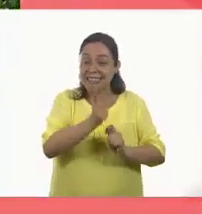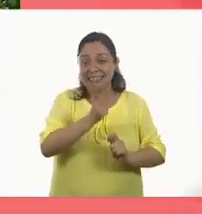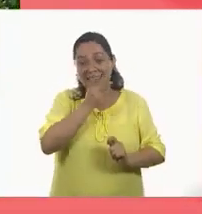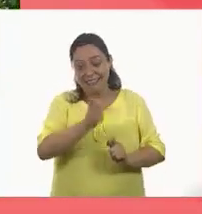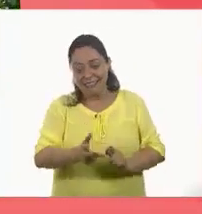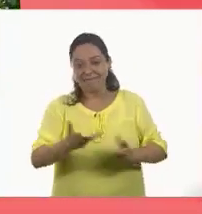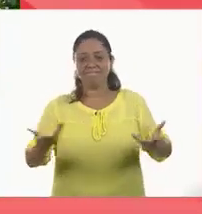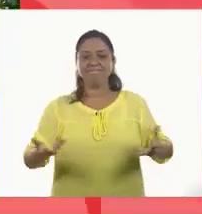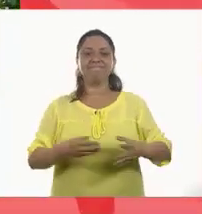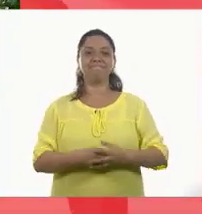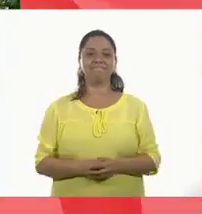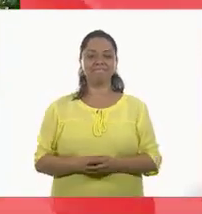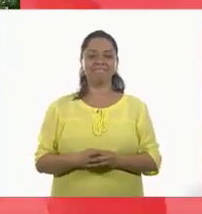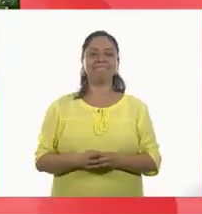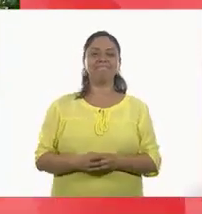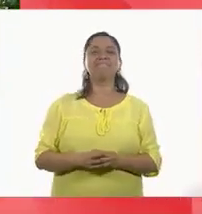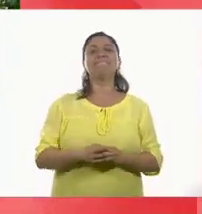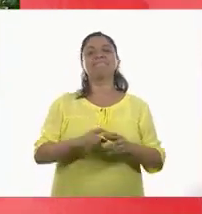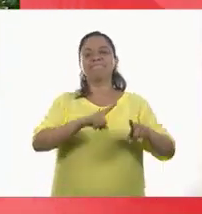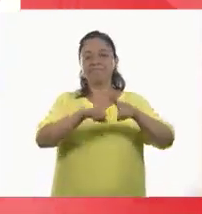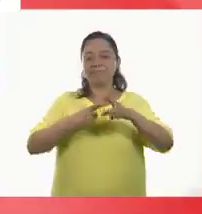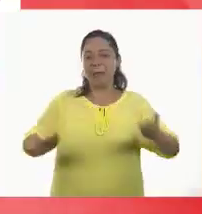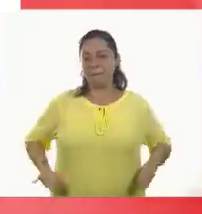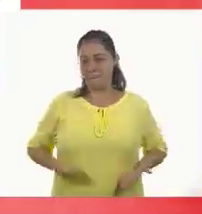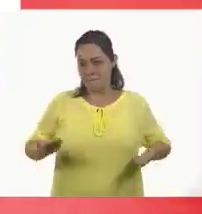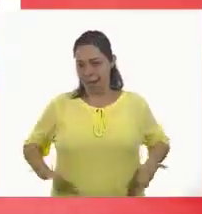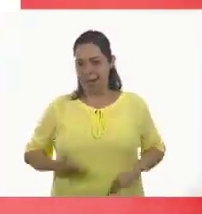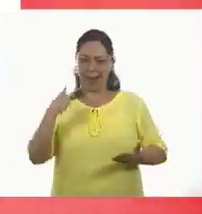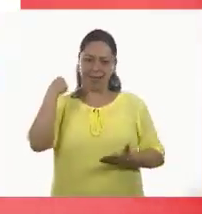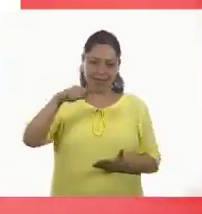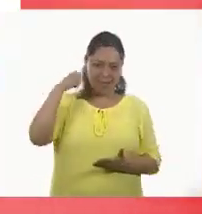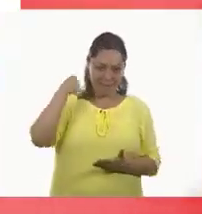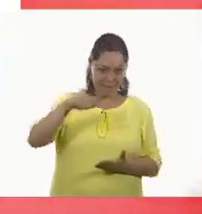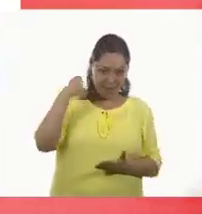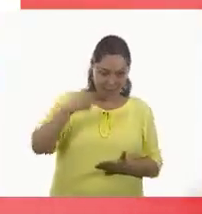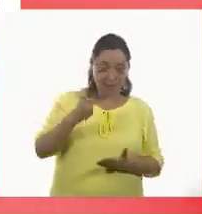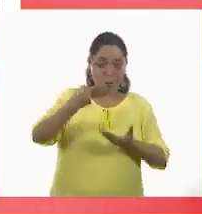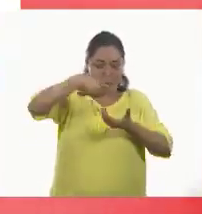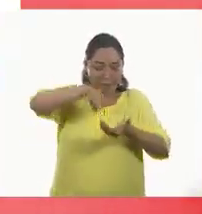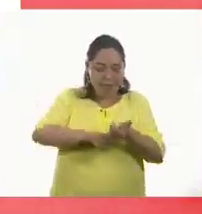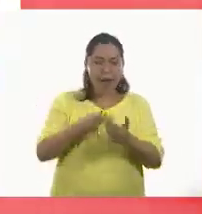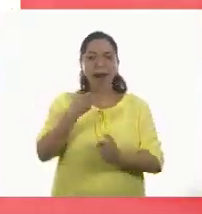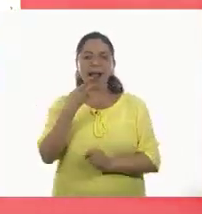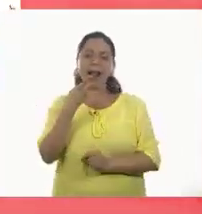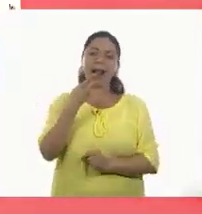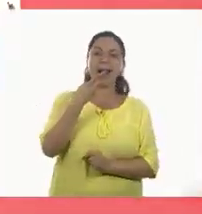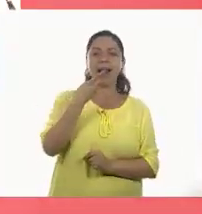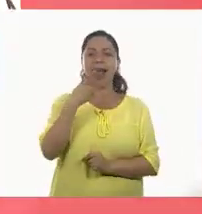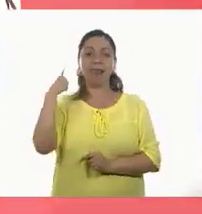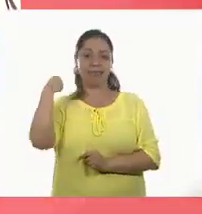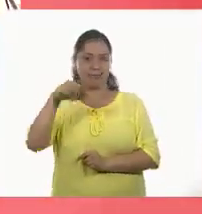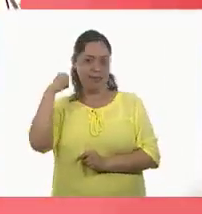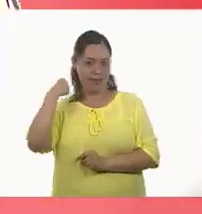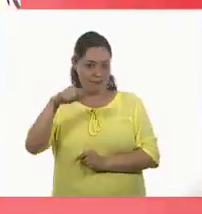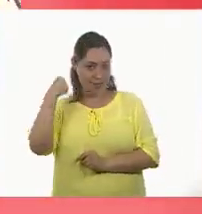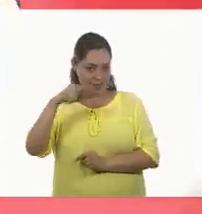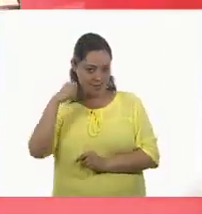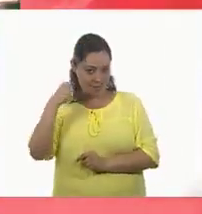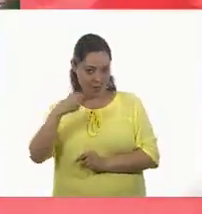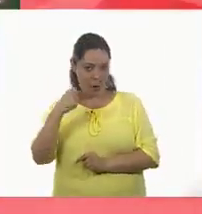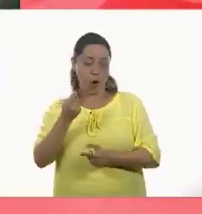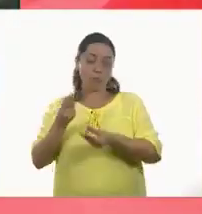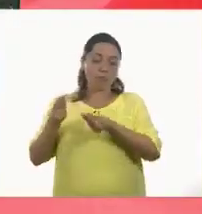donaire, ya descritos en los bailes y danzas de Tabasco, hay en el habla tabasqueña, que bien te regala un